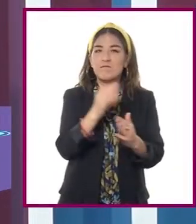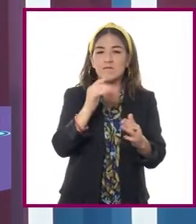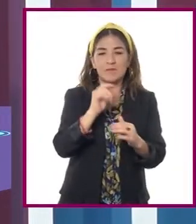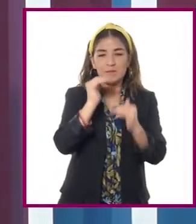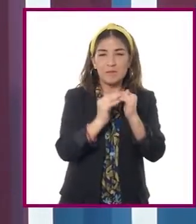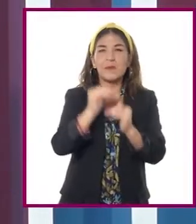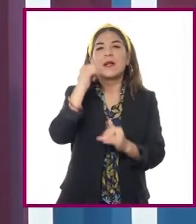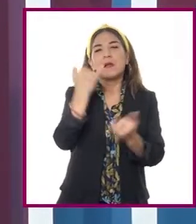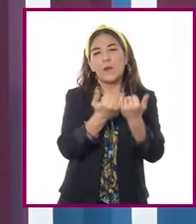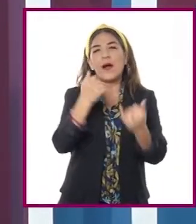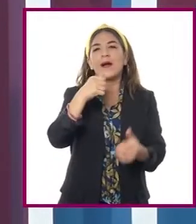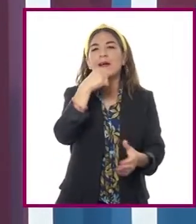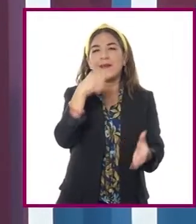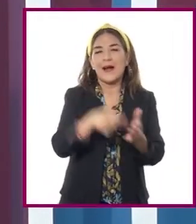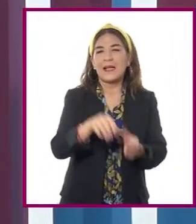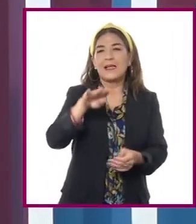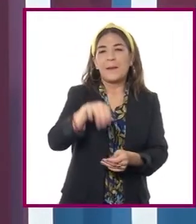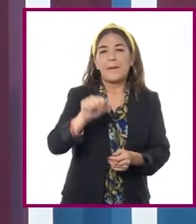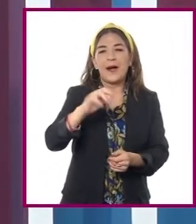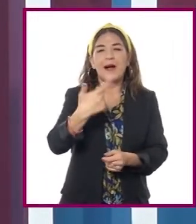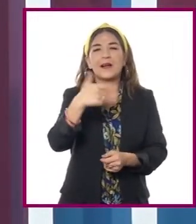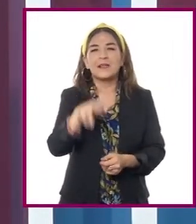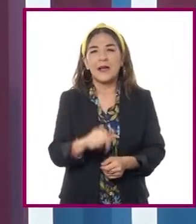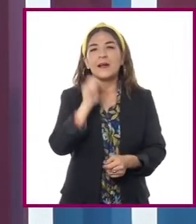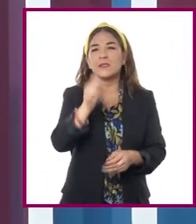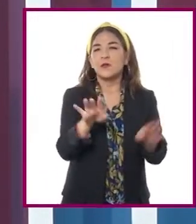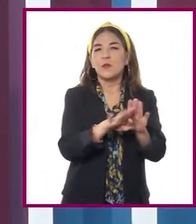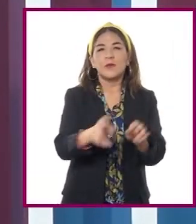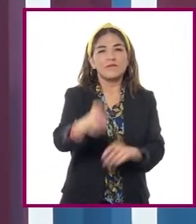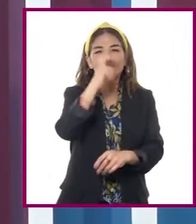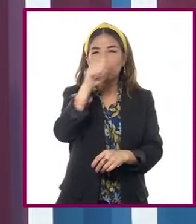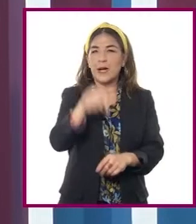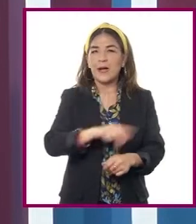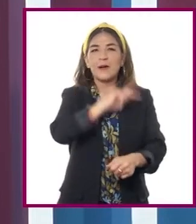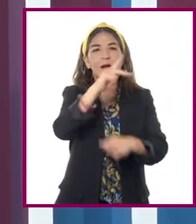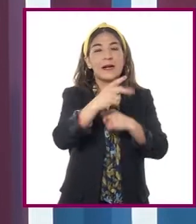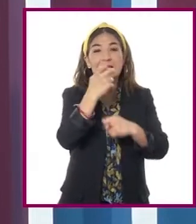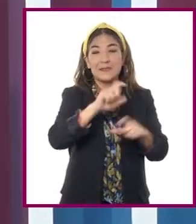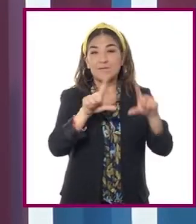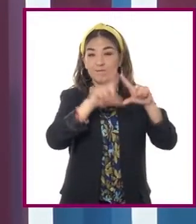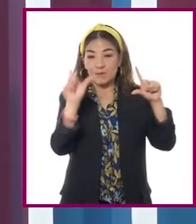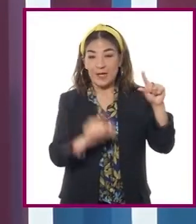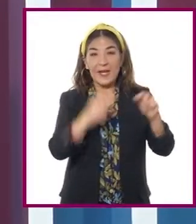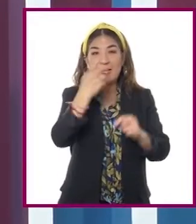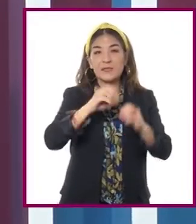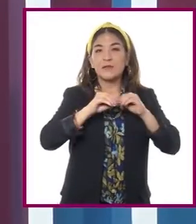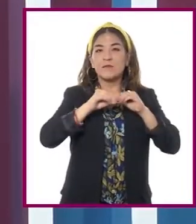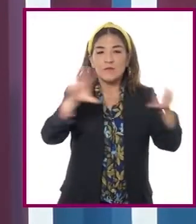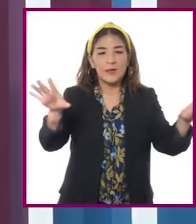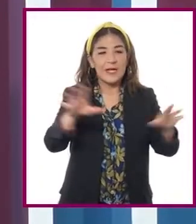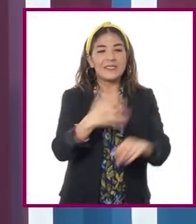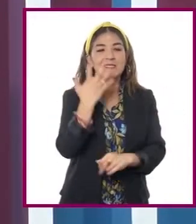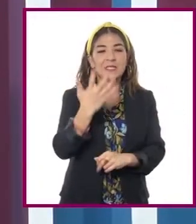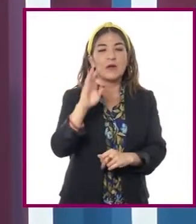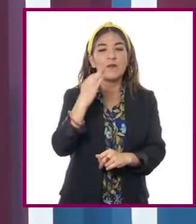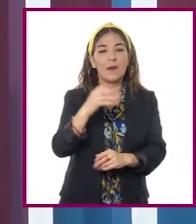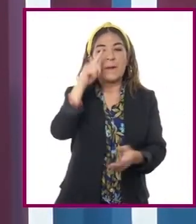Magna y representa la norma máxima que rige nuestro país desde su promulgación el 5 de febrero